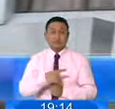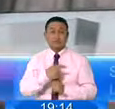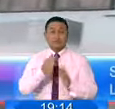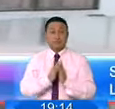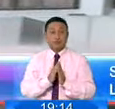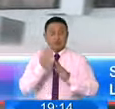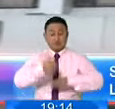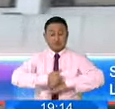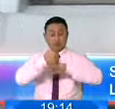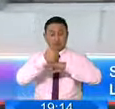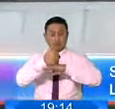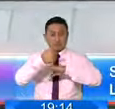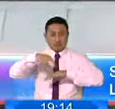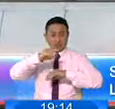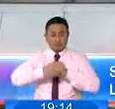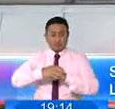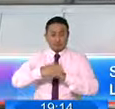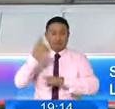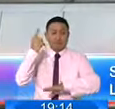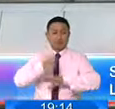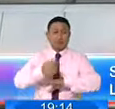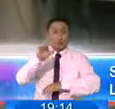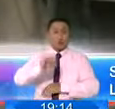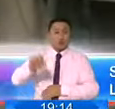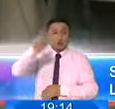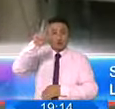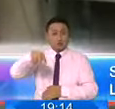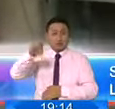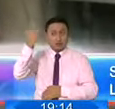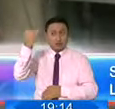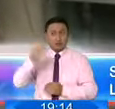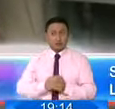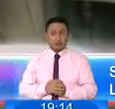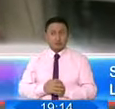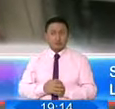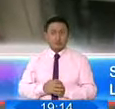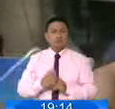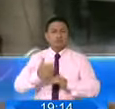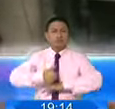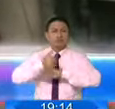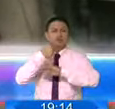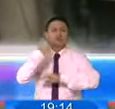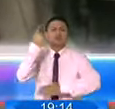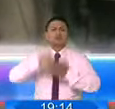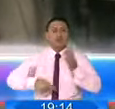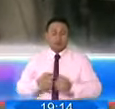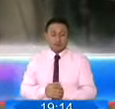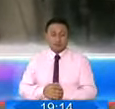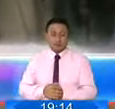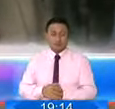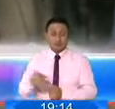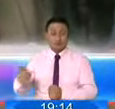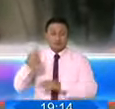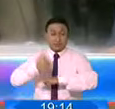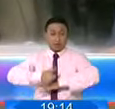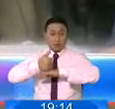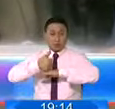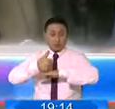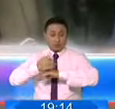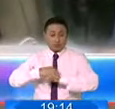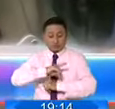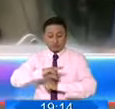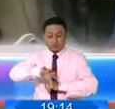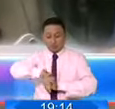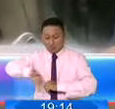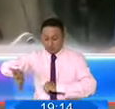se ratifique en su dictamen de octubre de 2014. ¿Qué dijo la Corte? La Corte diferencia entre lo que